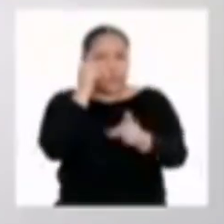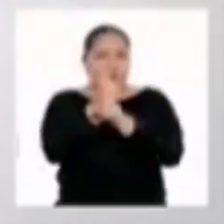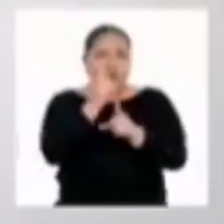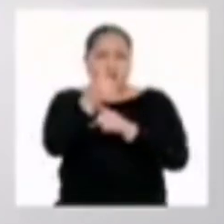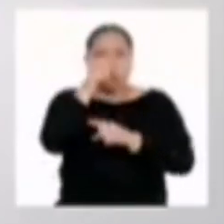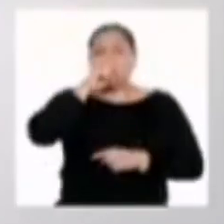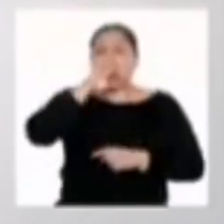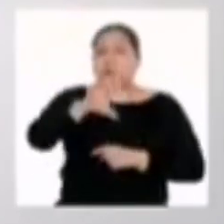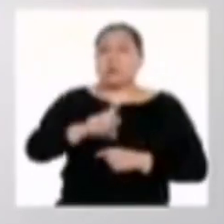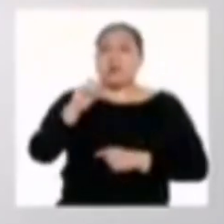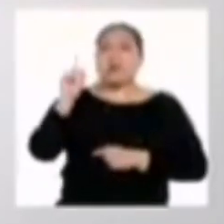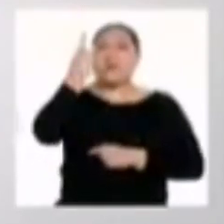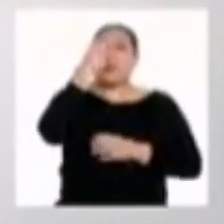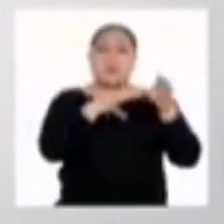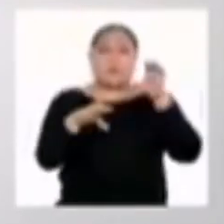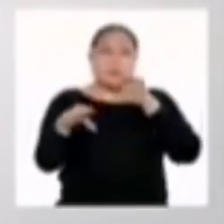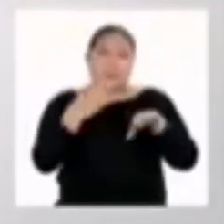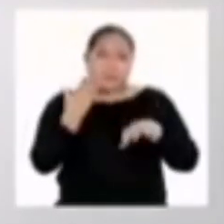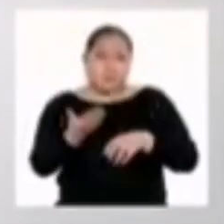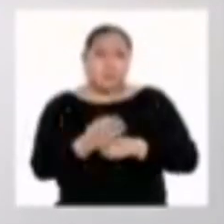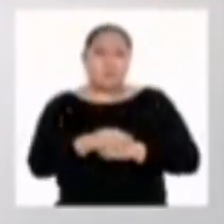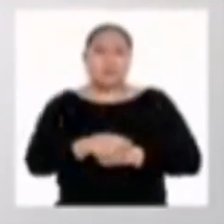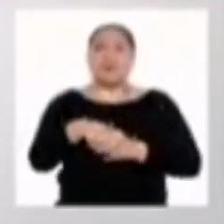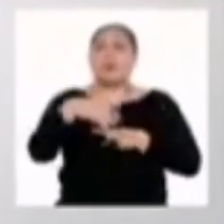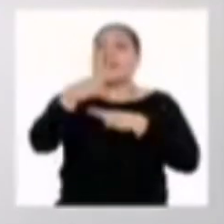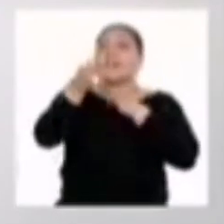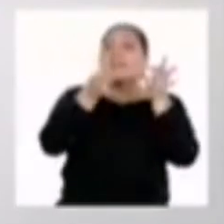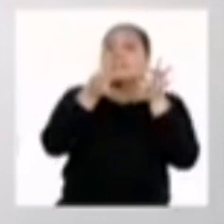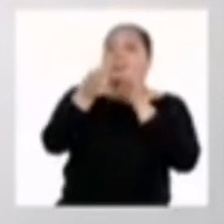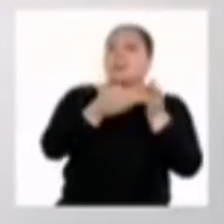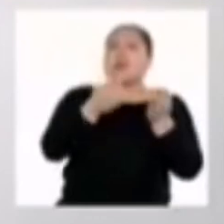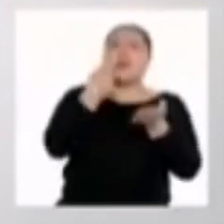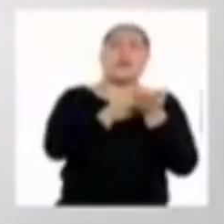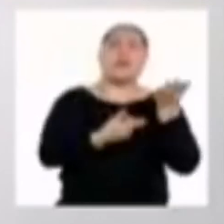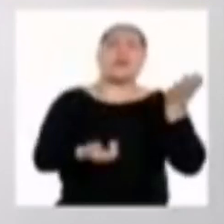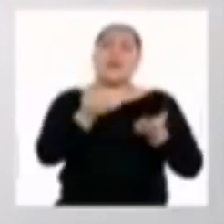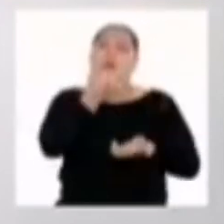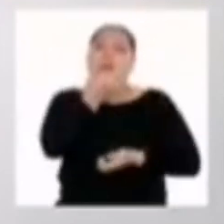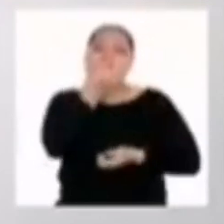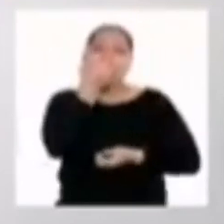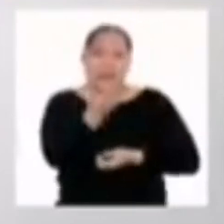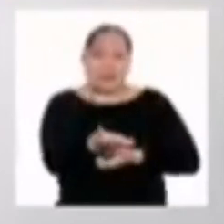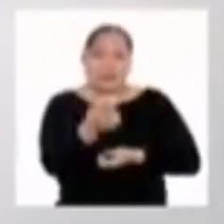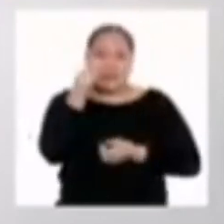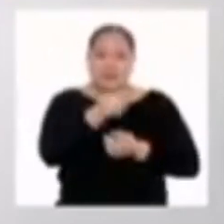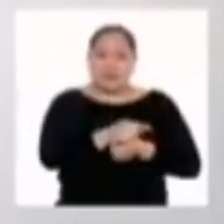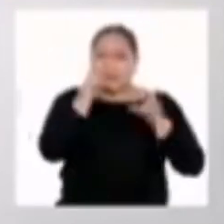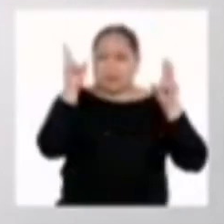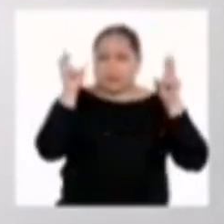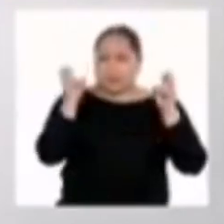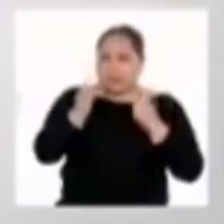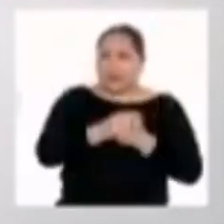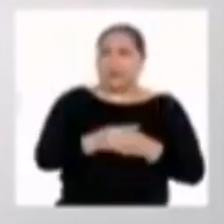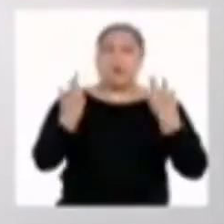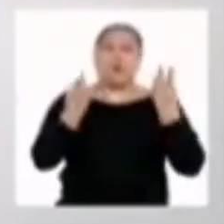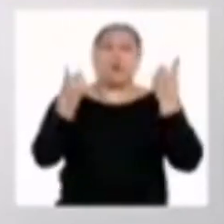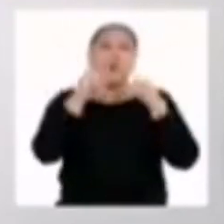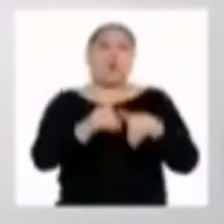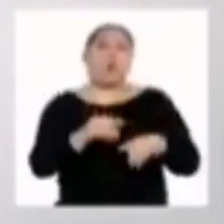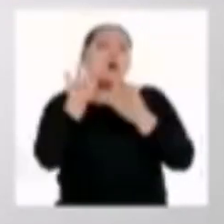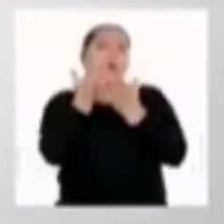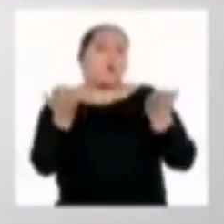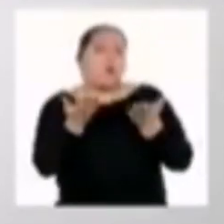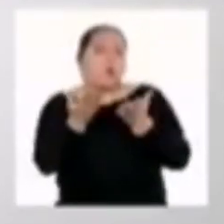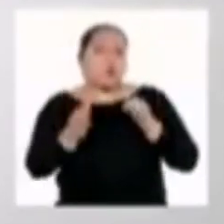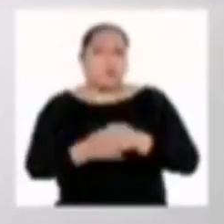dices. Lo primero que haremos es explicar qué está ocurriendo al respecto de este tema, cuándo y